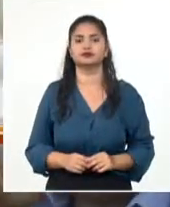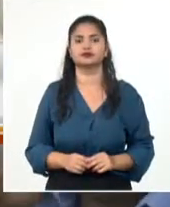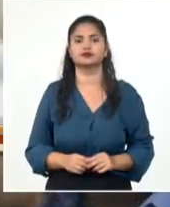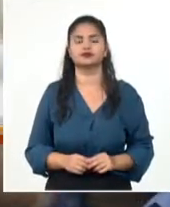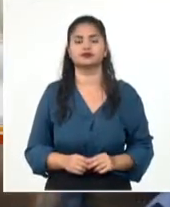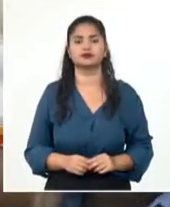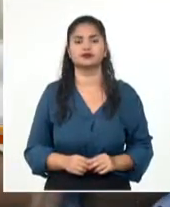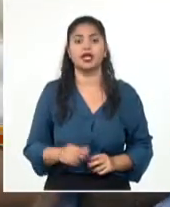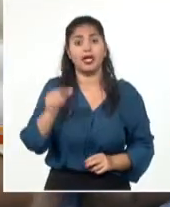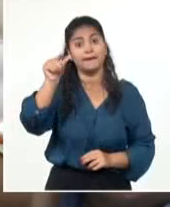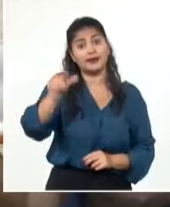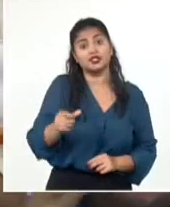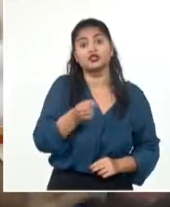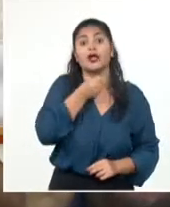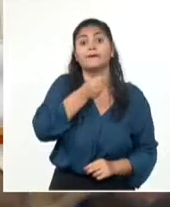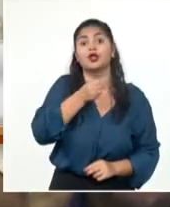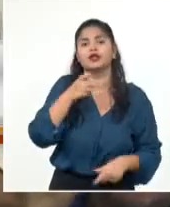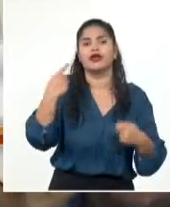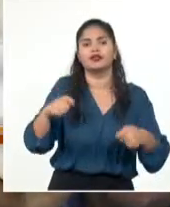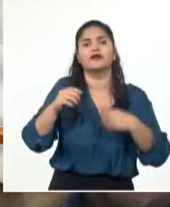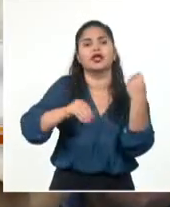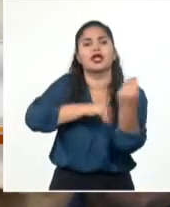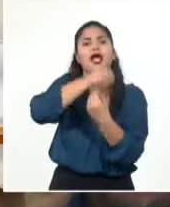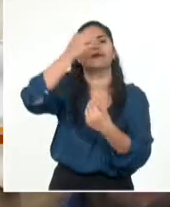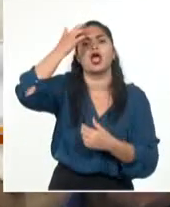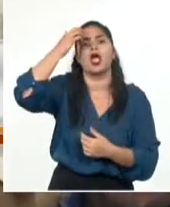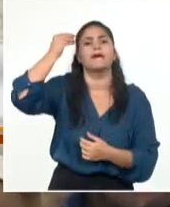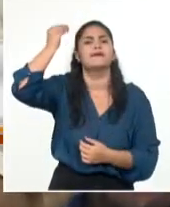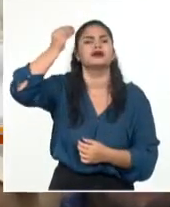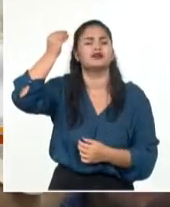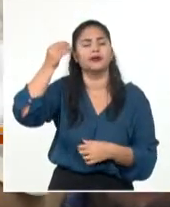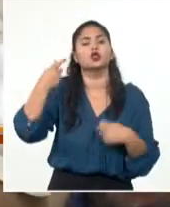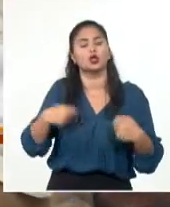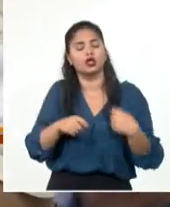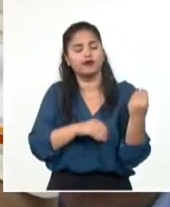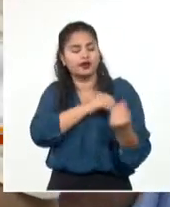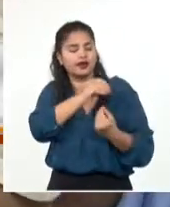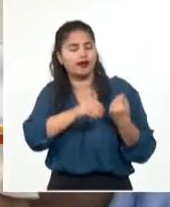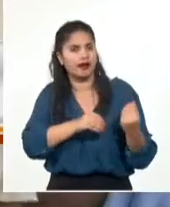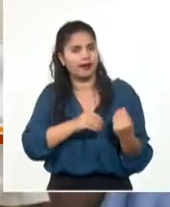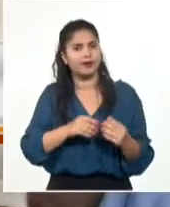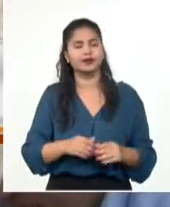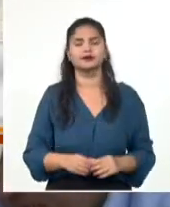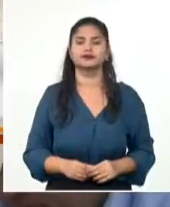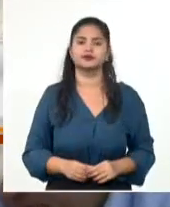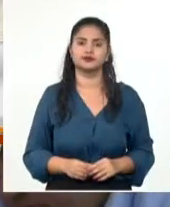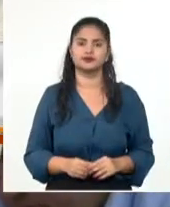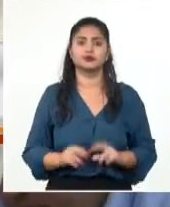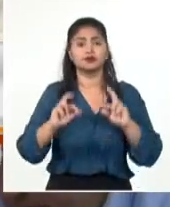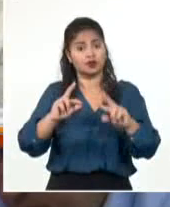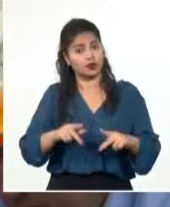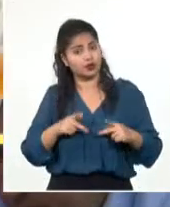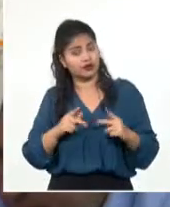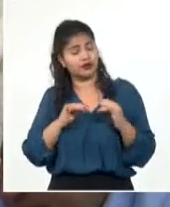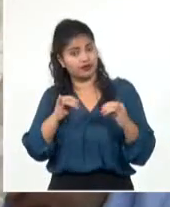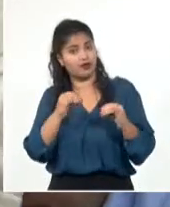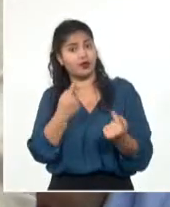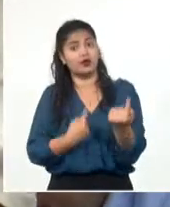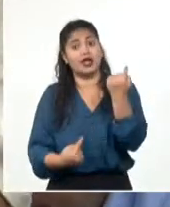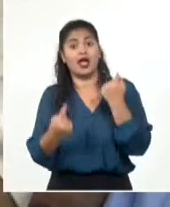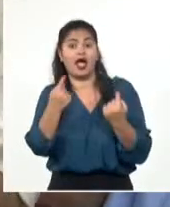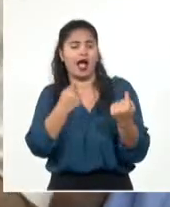nuevo hombre periodista, bajo el formato de una escuela latinoamericana de periodismo, creo que debería de ser. Pero repito, algo que no tenga vocación